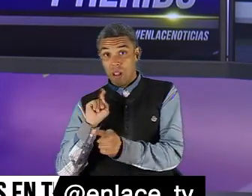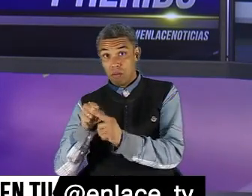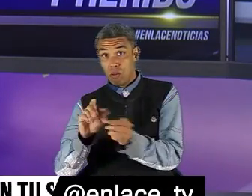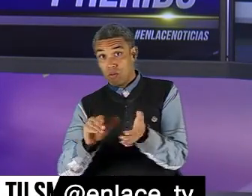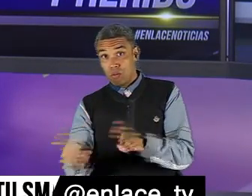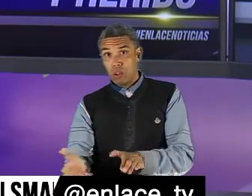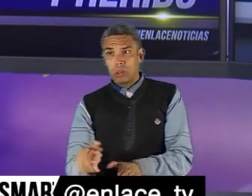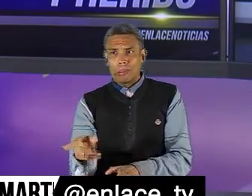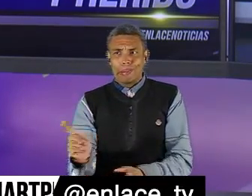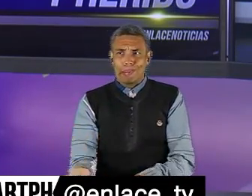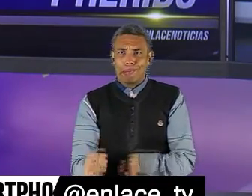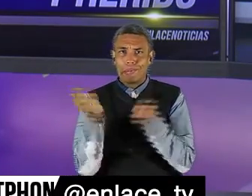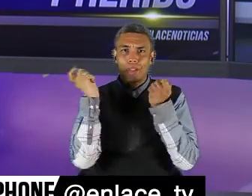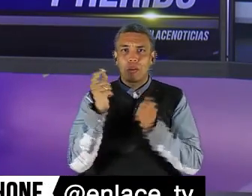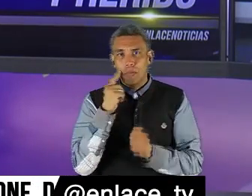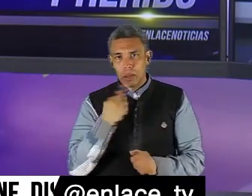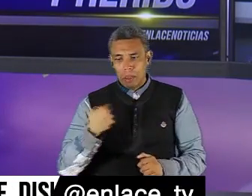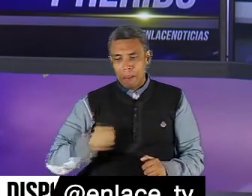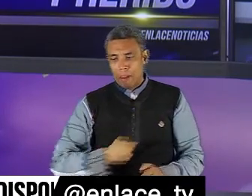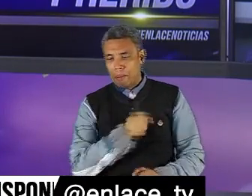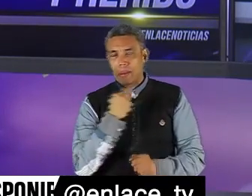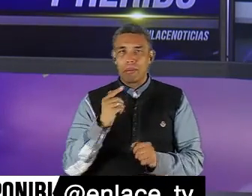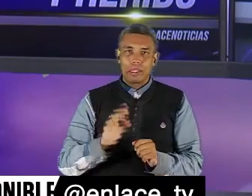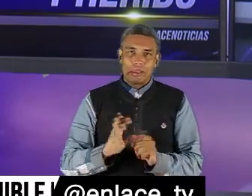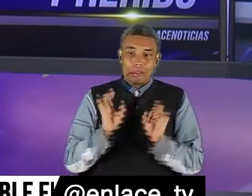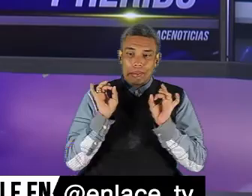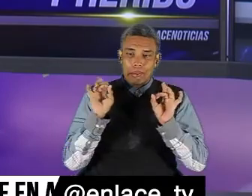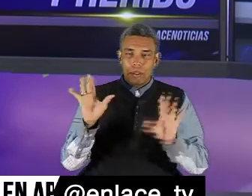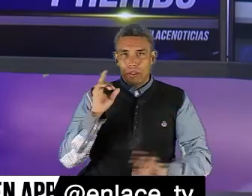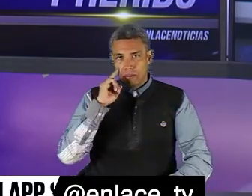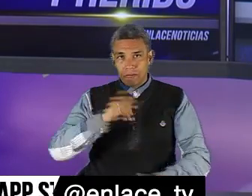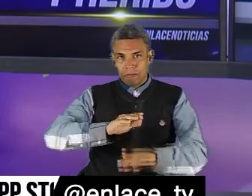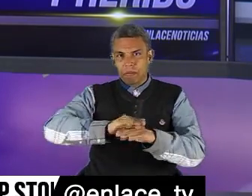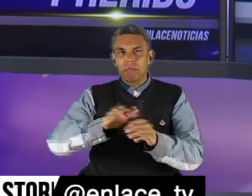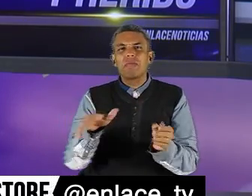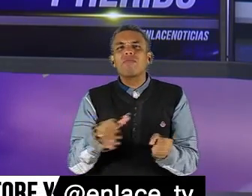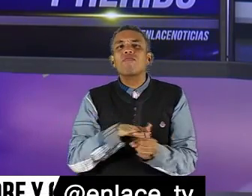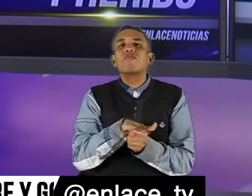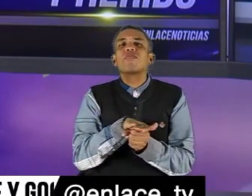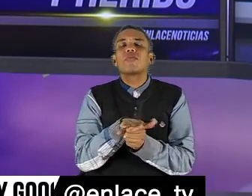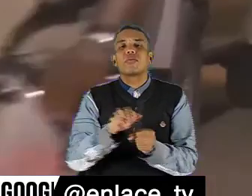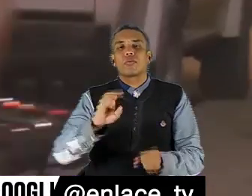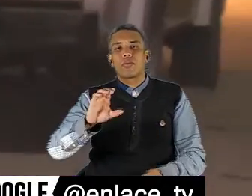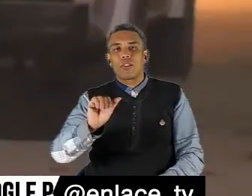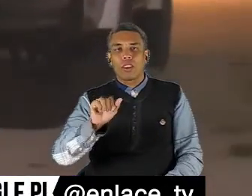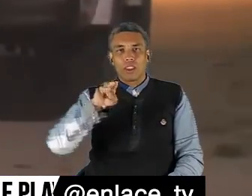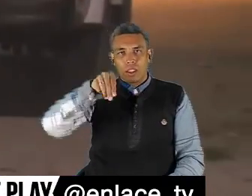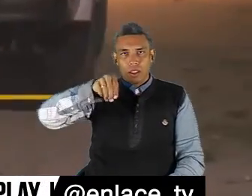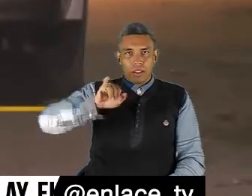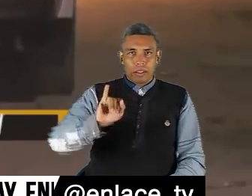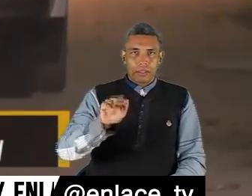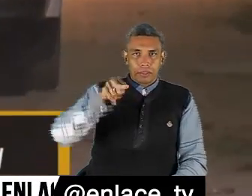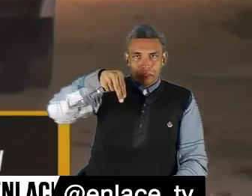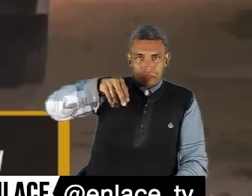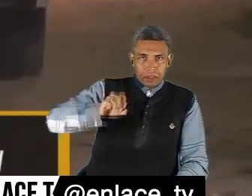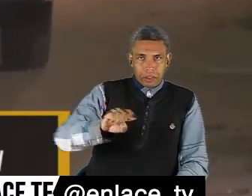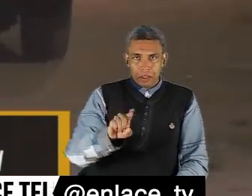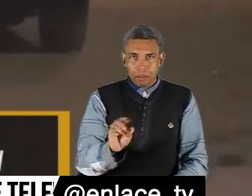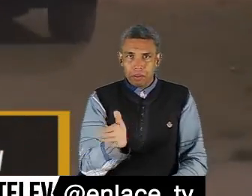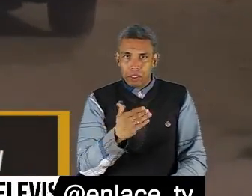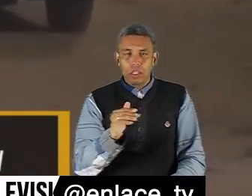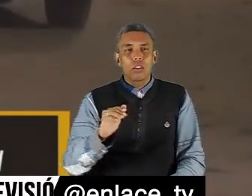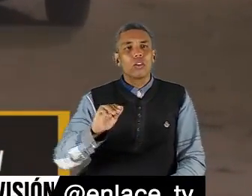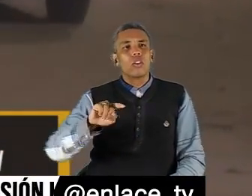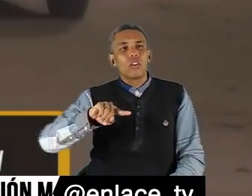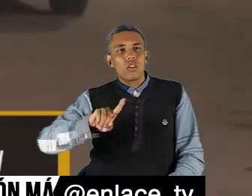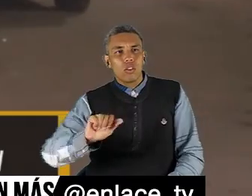y el homicidio que se perpetró ayer en el barrio Caminos de San Silvestre. El primer caso se registró en el barrio